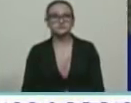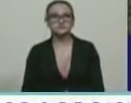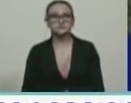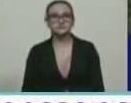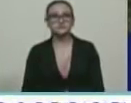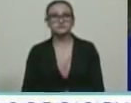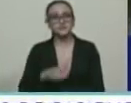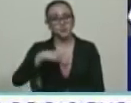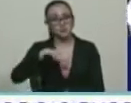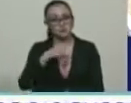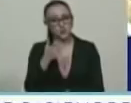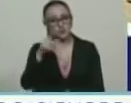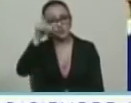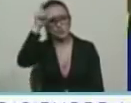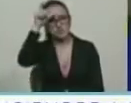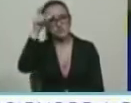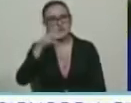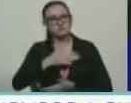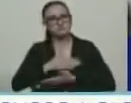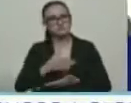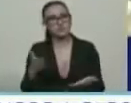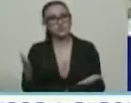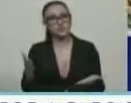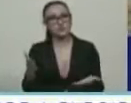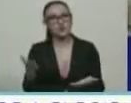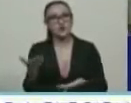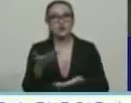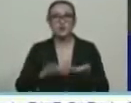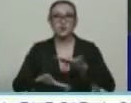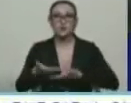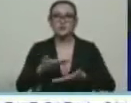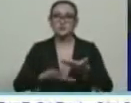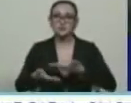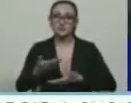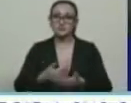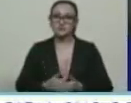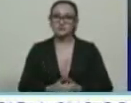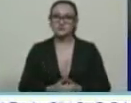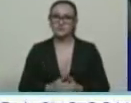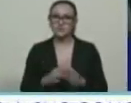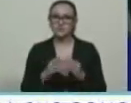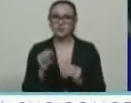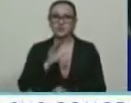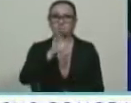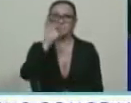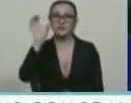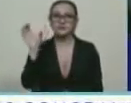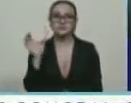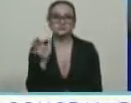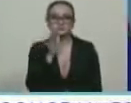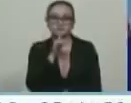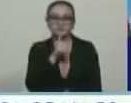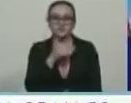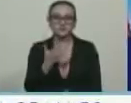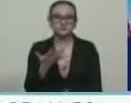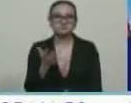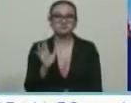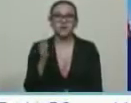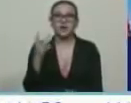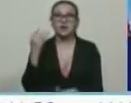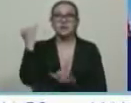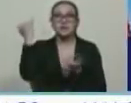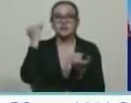Nosotros como Turquía somos partidarios de tener una colaboración con todos los países sin tener ningún prejuicio.